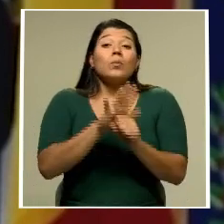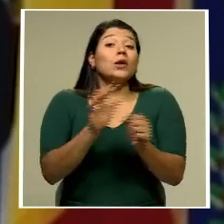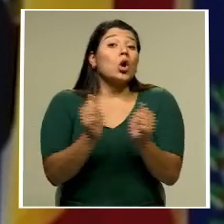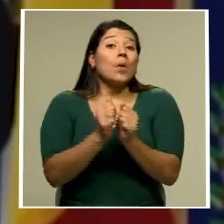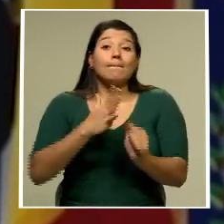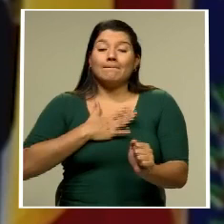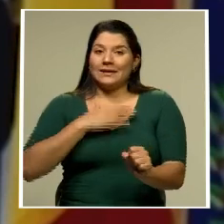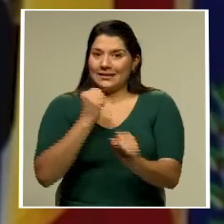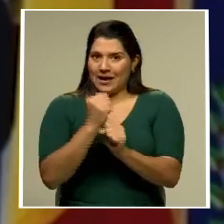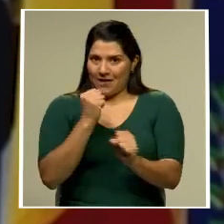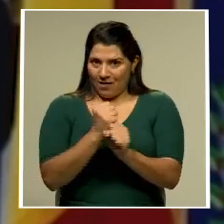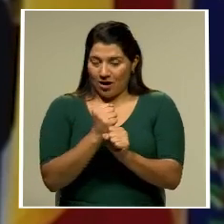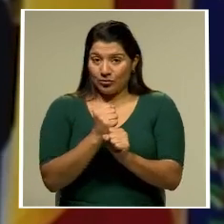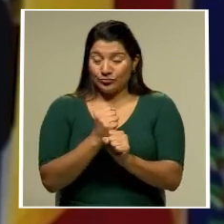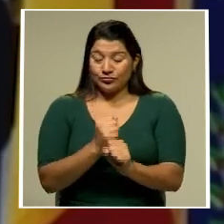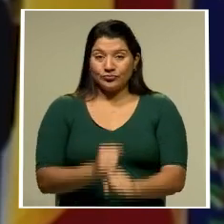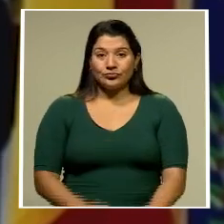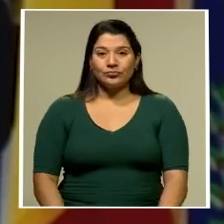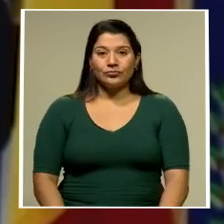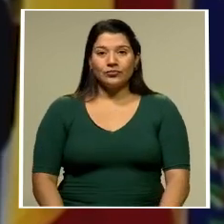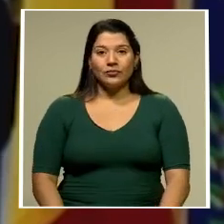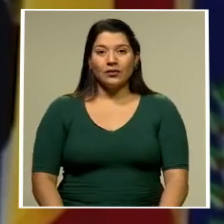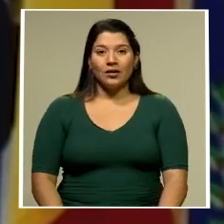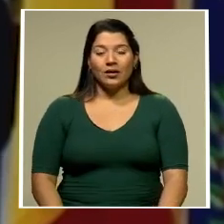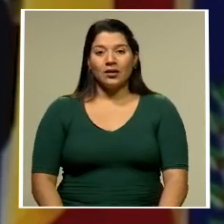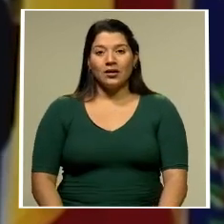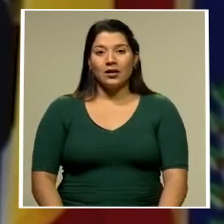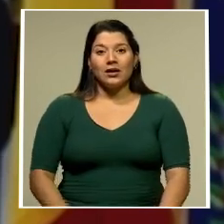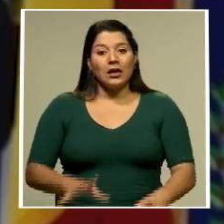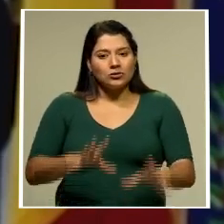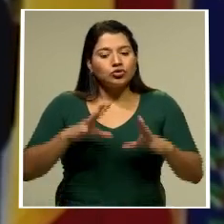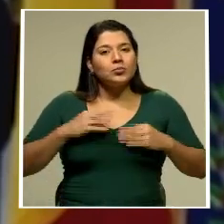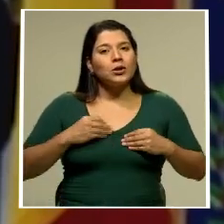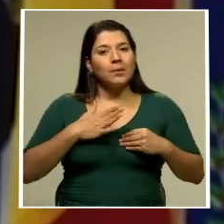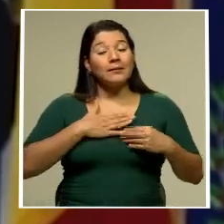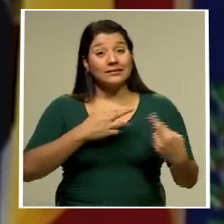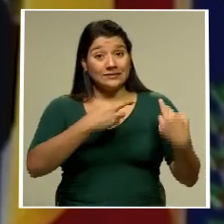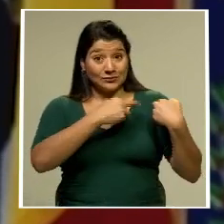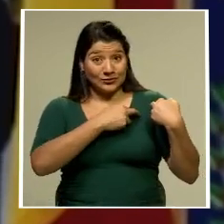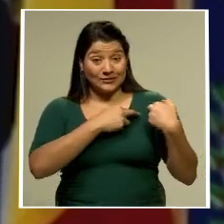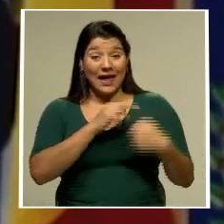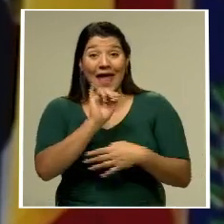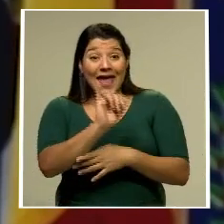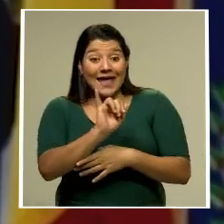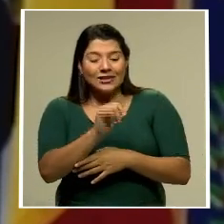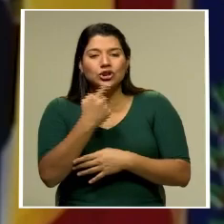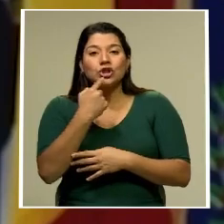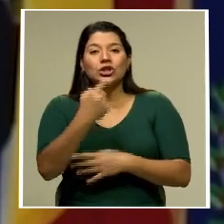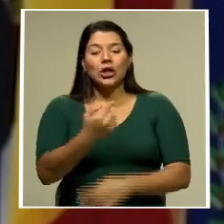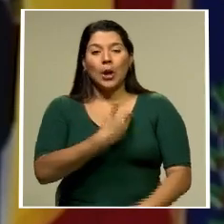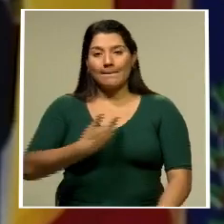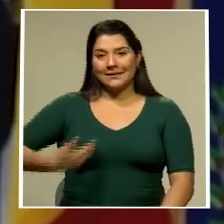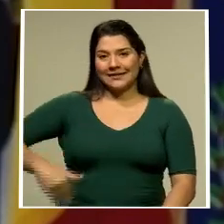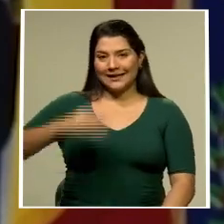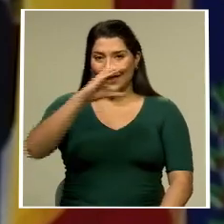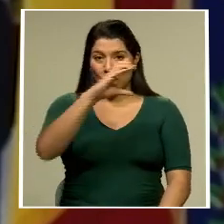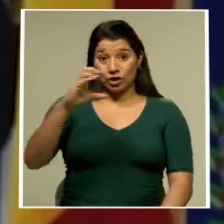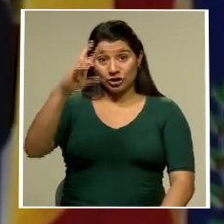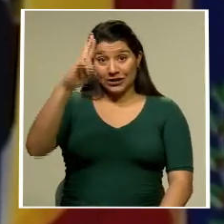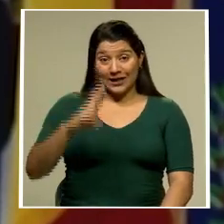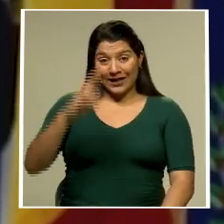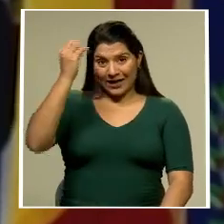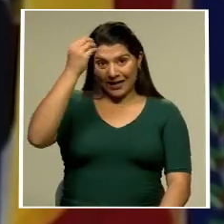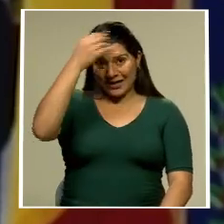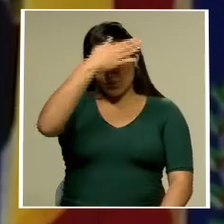en eso, en mi mandato también, en lo que es la competencia de mi mandato. Estas palabras del presidente de la República, Carlos Alvarado,